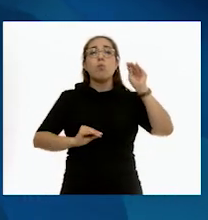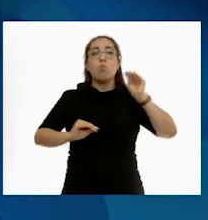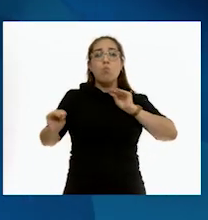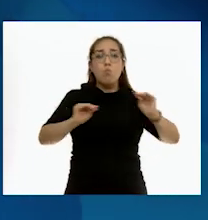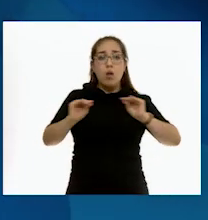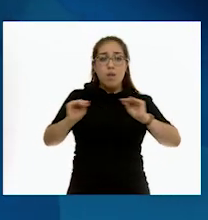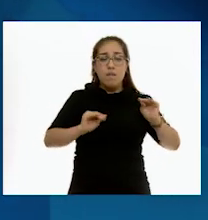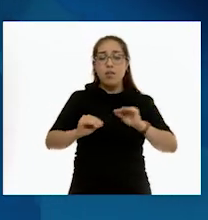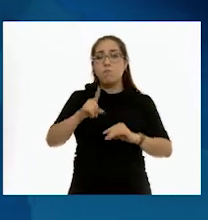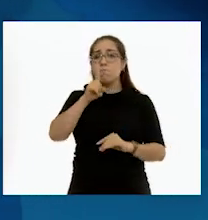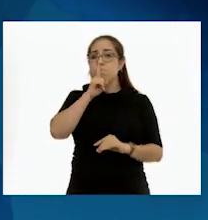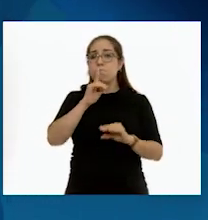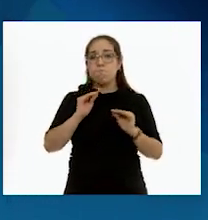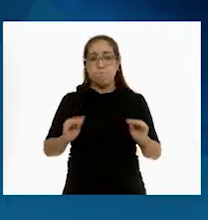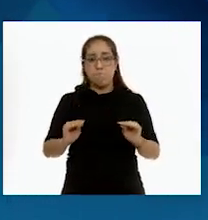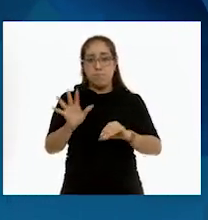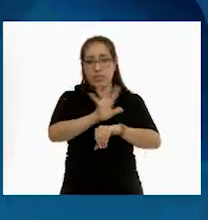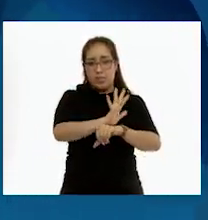a la televisión.